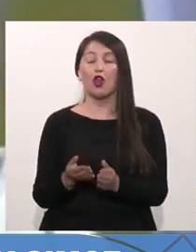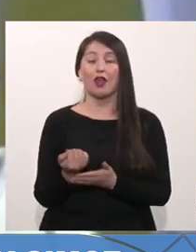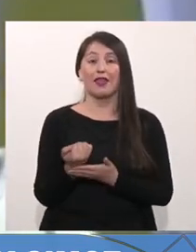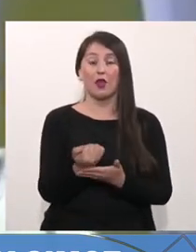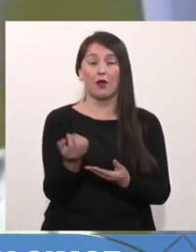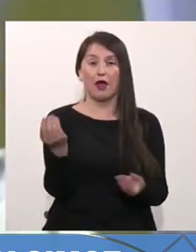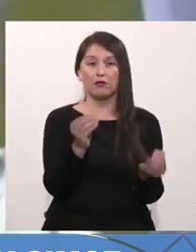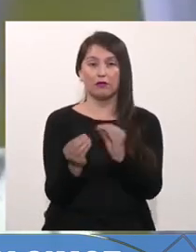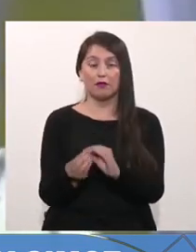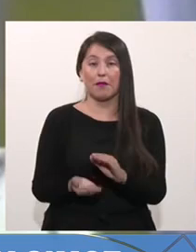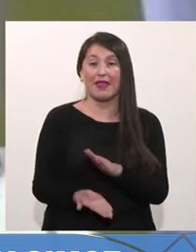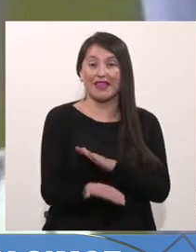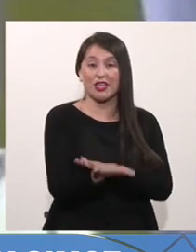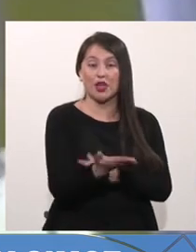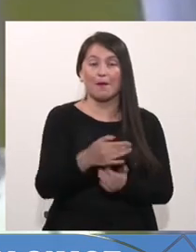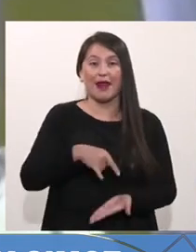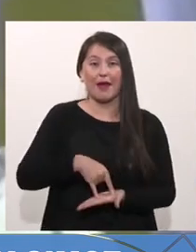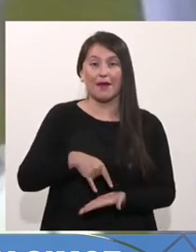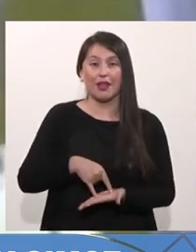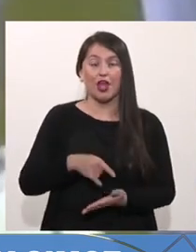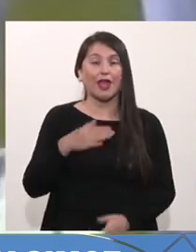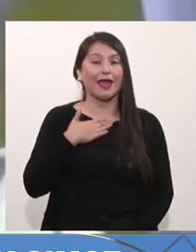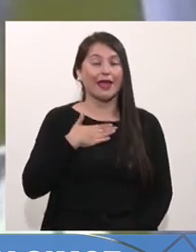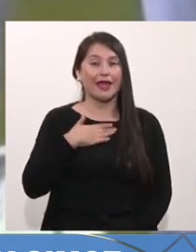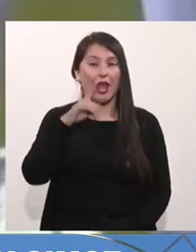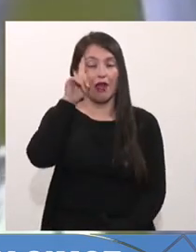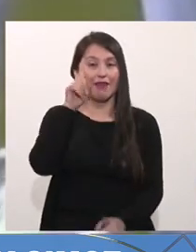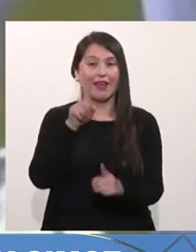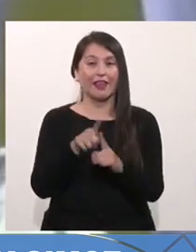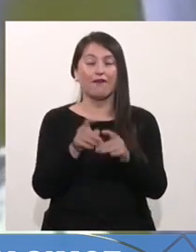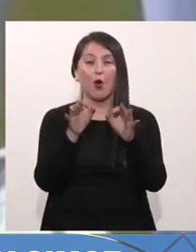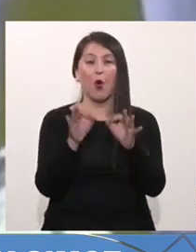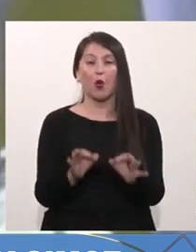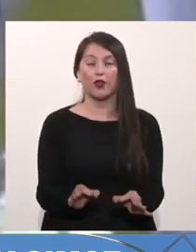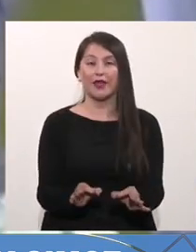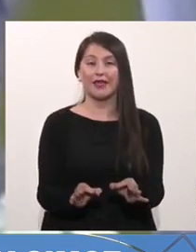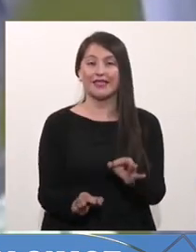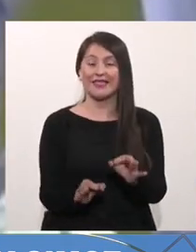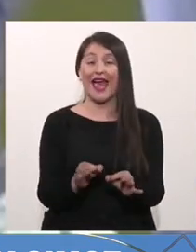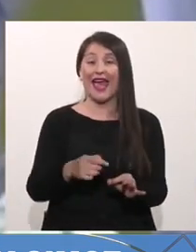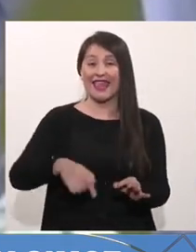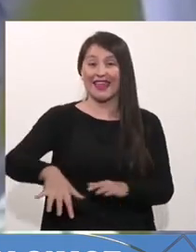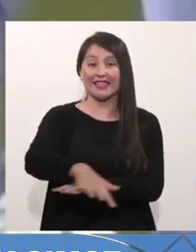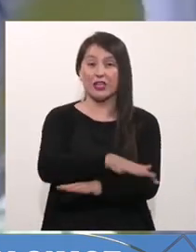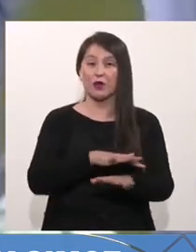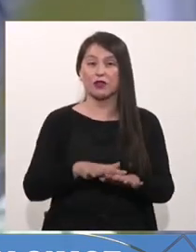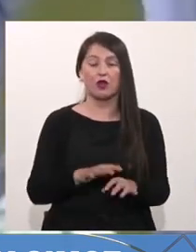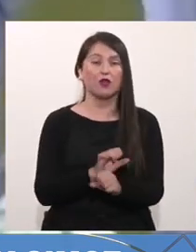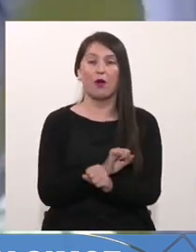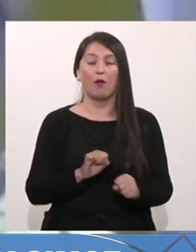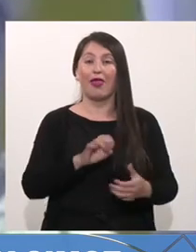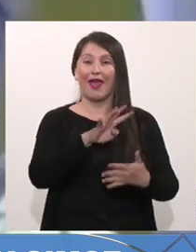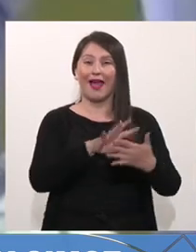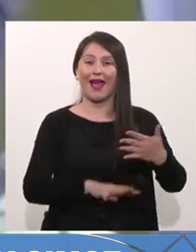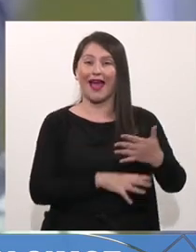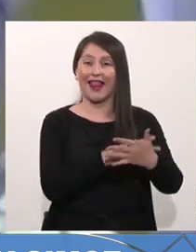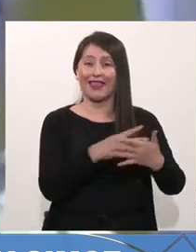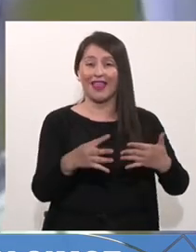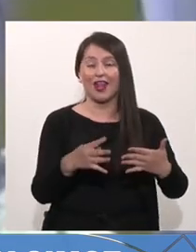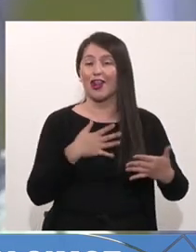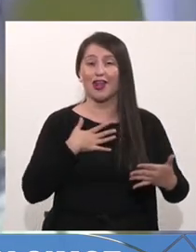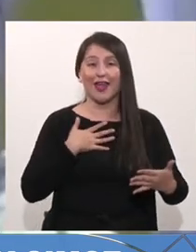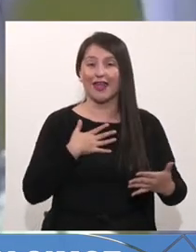moción parlamentaria que busca hacer justicia y entender en que no es posible que en estas situaciones se mantenga un calendario